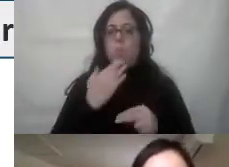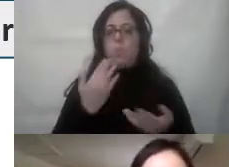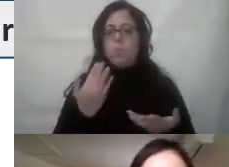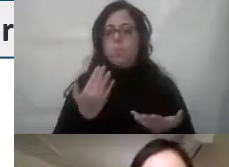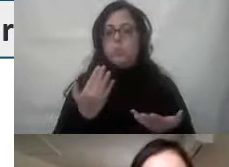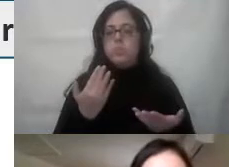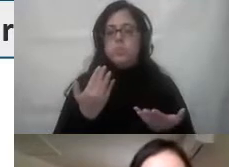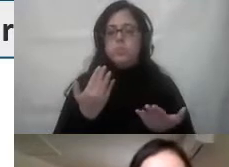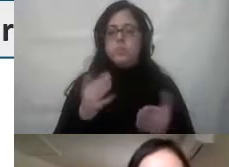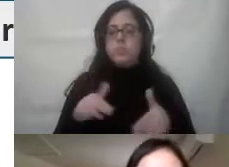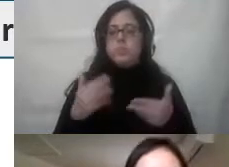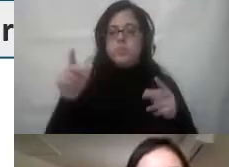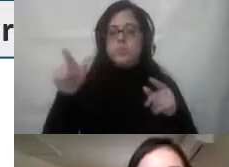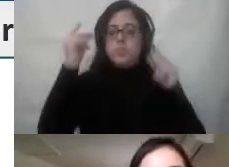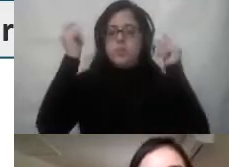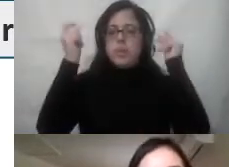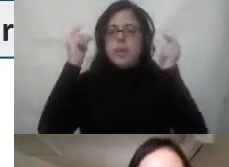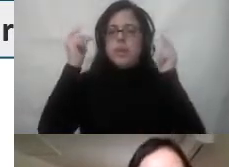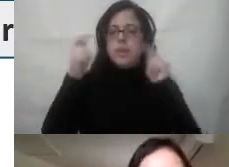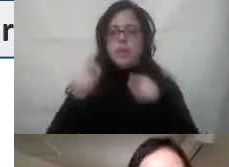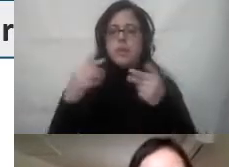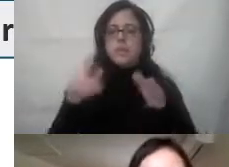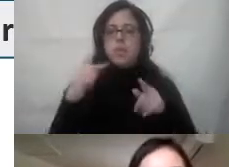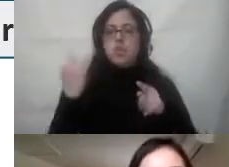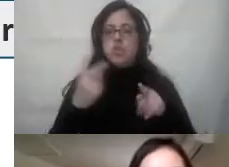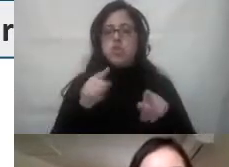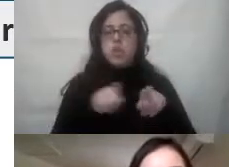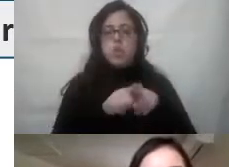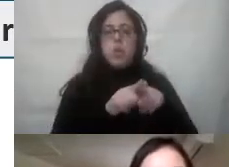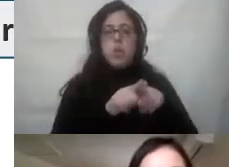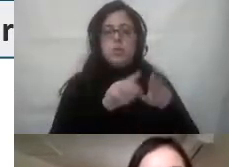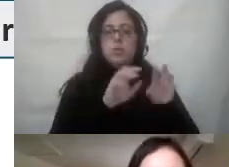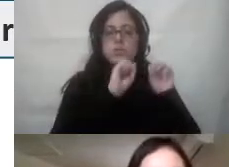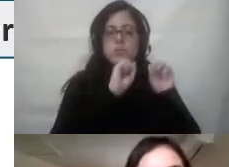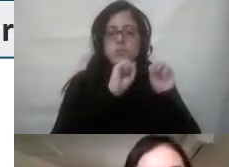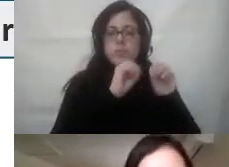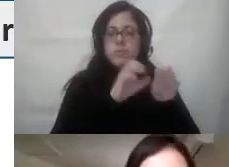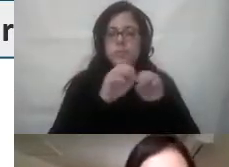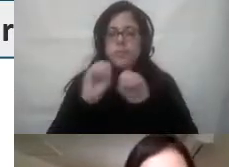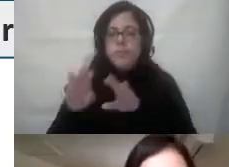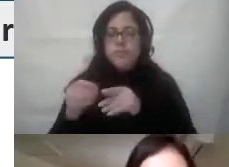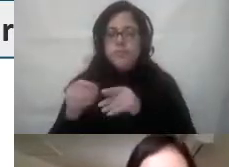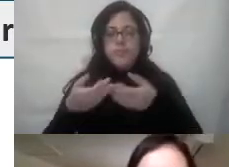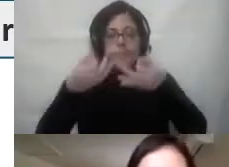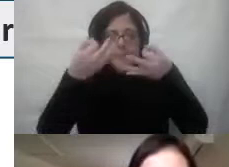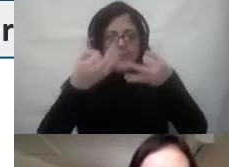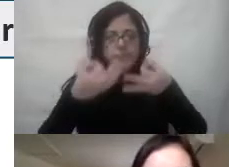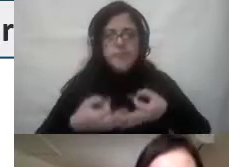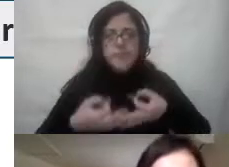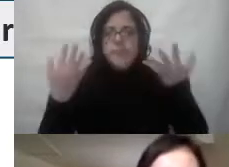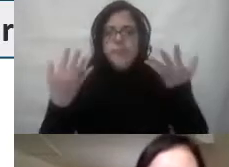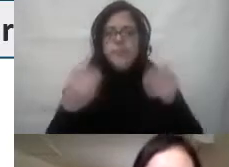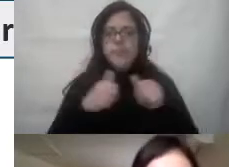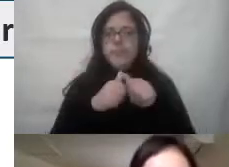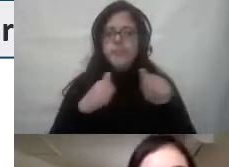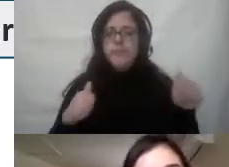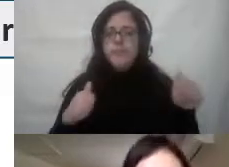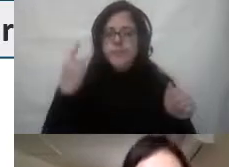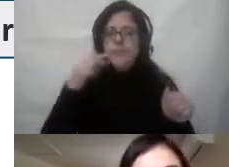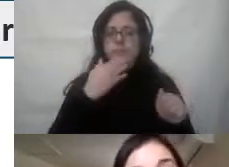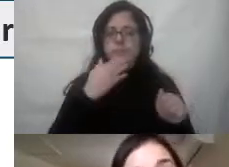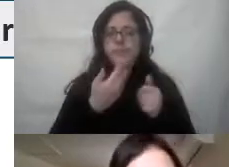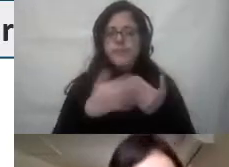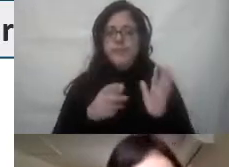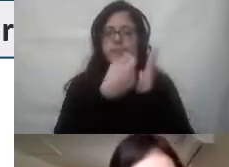Entonces, la idea acá es que como nos estamos enseñando, nos estamos alejando de la enseñanza tradicional de la asignatura, también nos alejemos de los procesos de